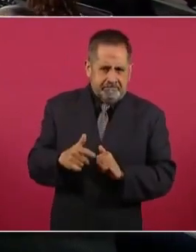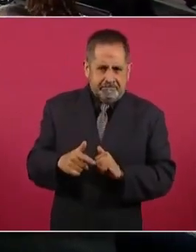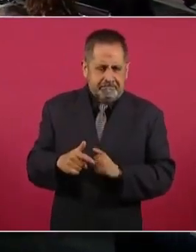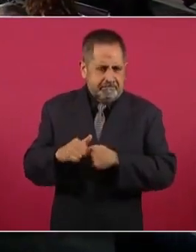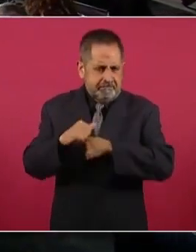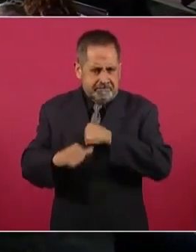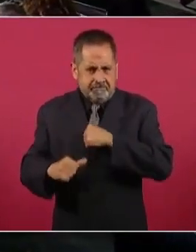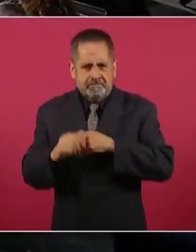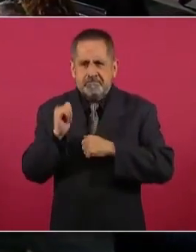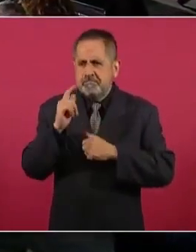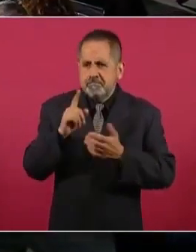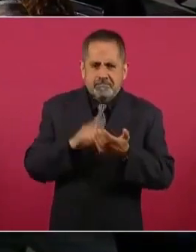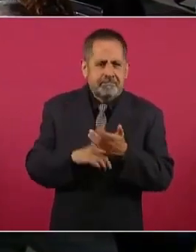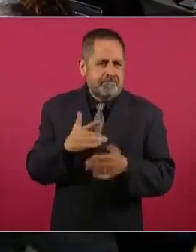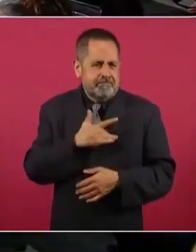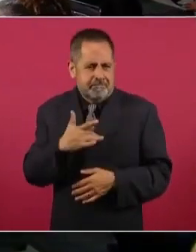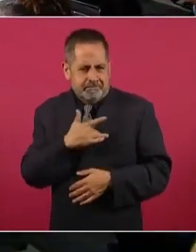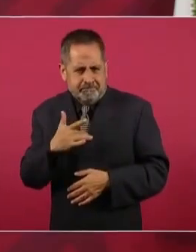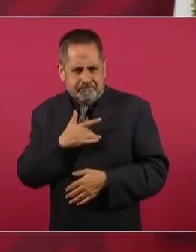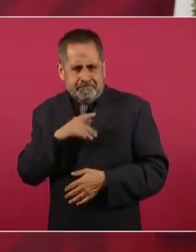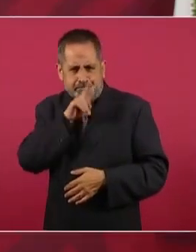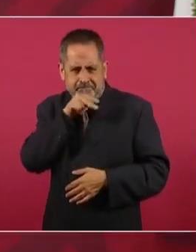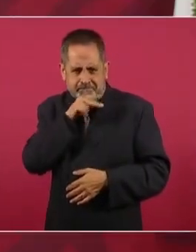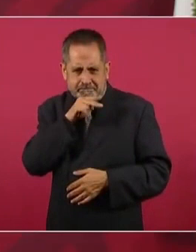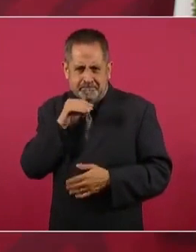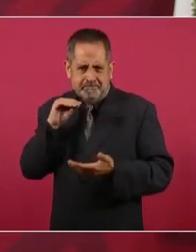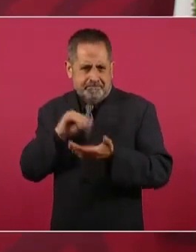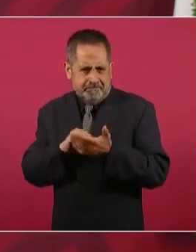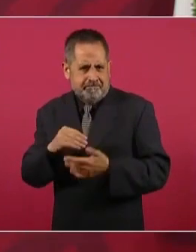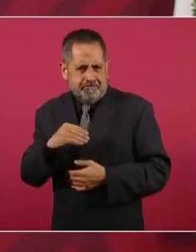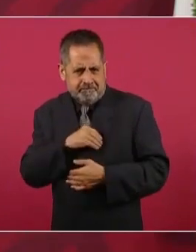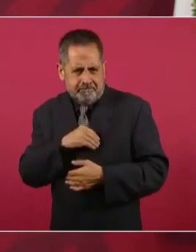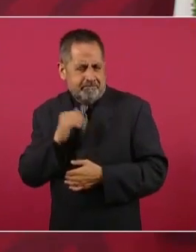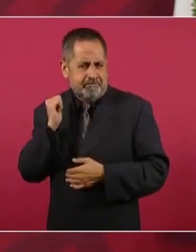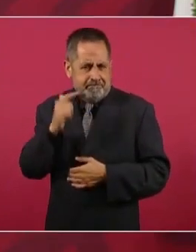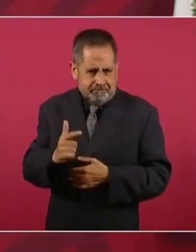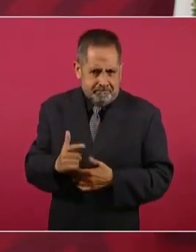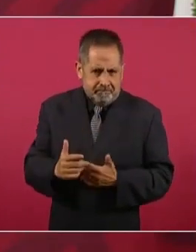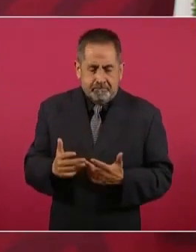un cateterismo a un infartado,